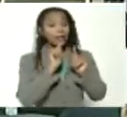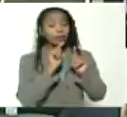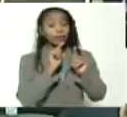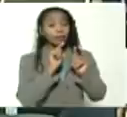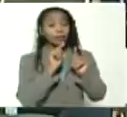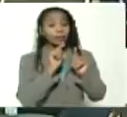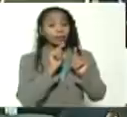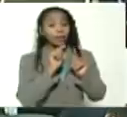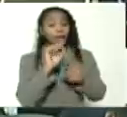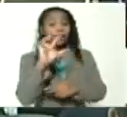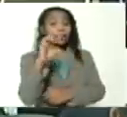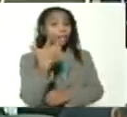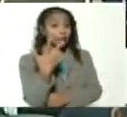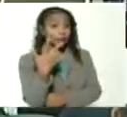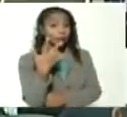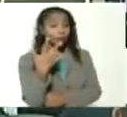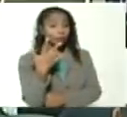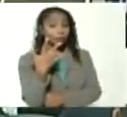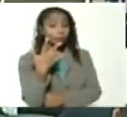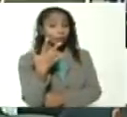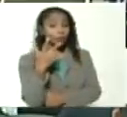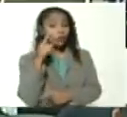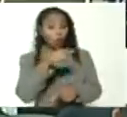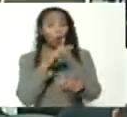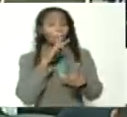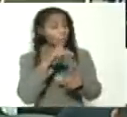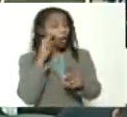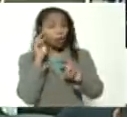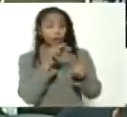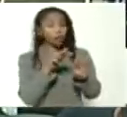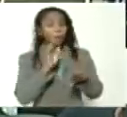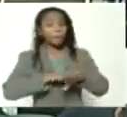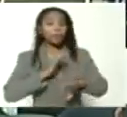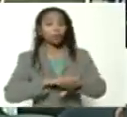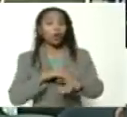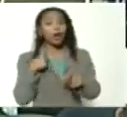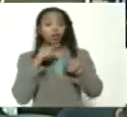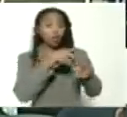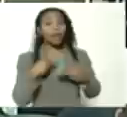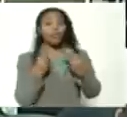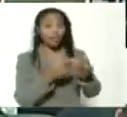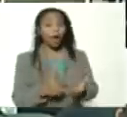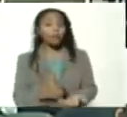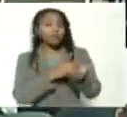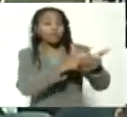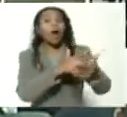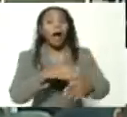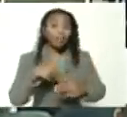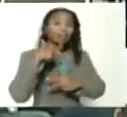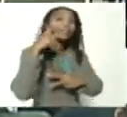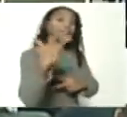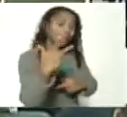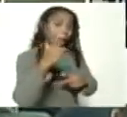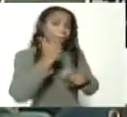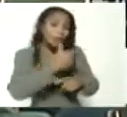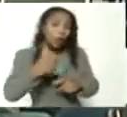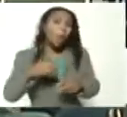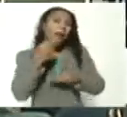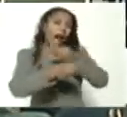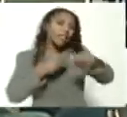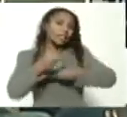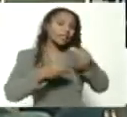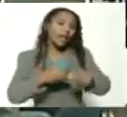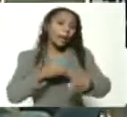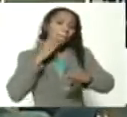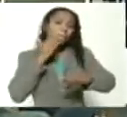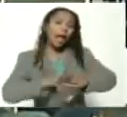Es que terceros, vean ustedes lo maquiavélico. Finalmente ellos le dan el arma a terceros para cometer el